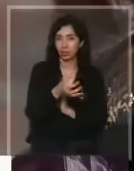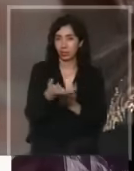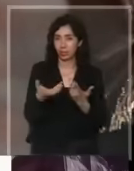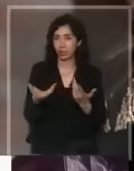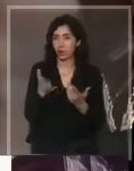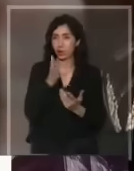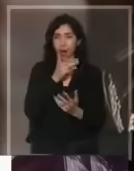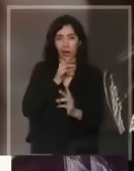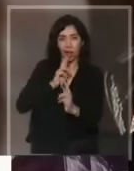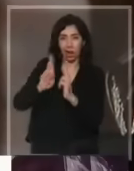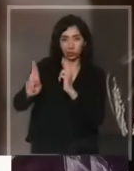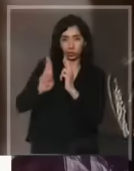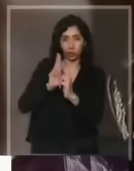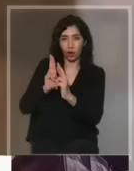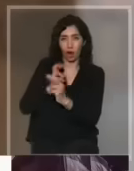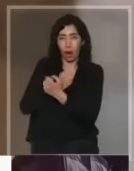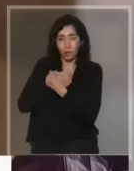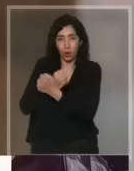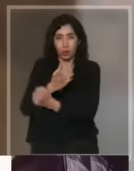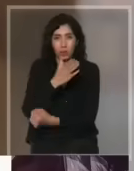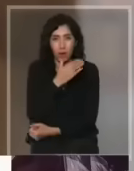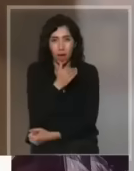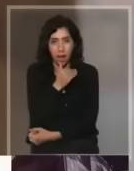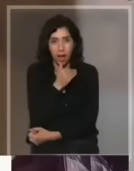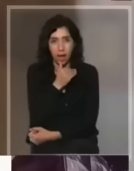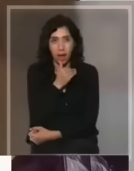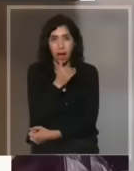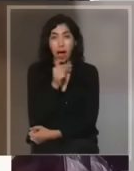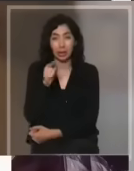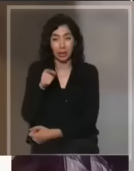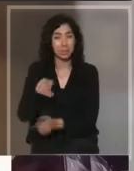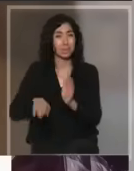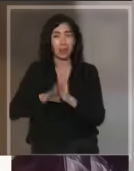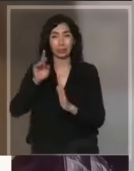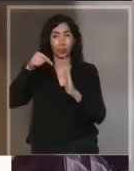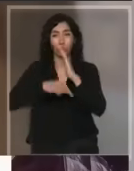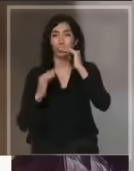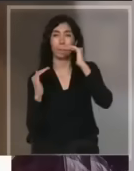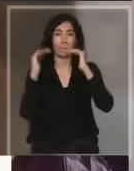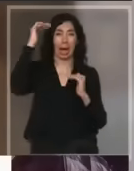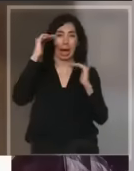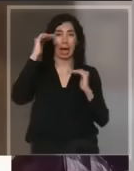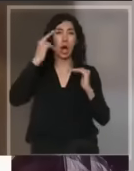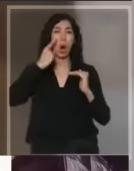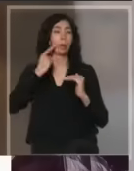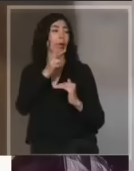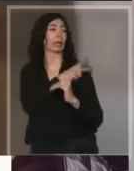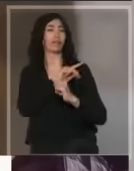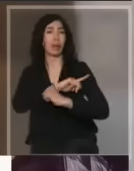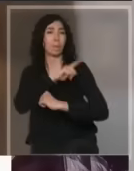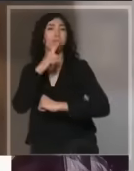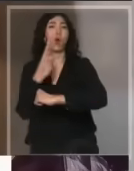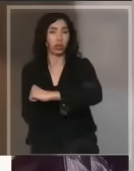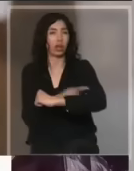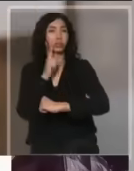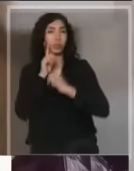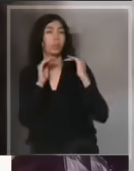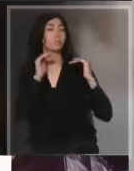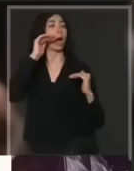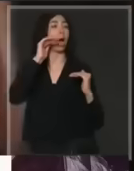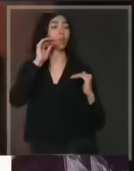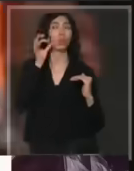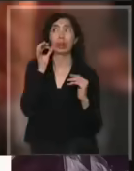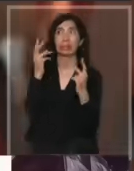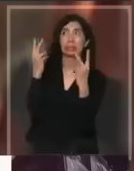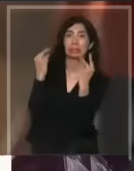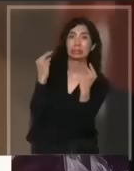relación sentimental. En este caso, la relación de asimetría es mucho más profunda que en otro tipo de caso, considerando el poder que él ejercía,